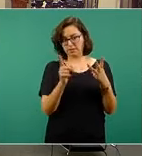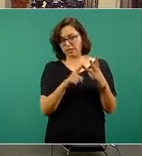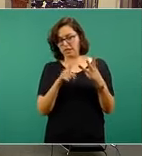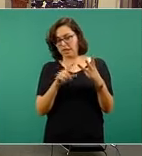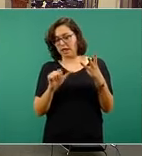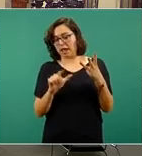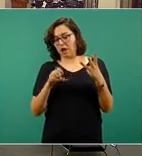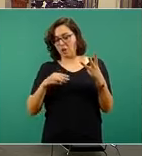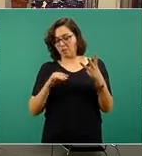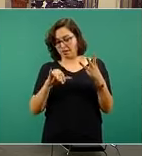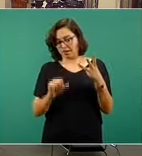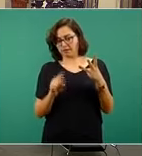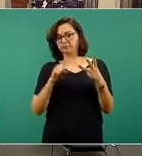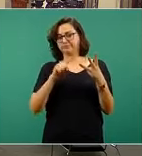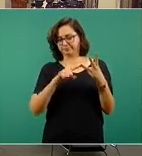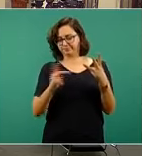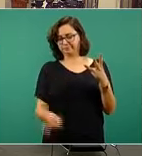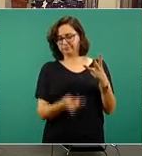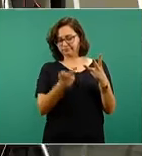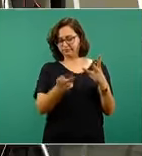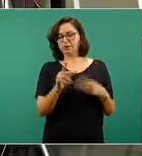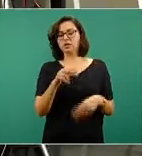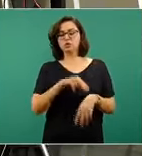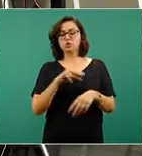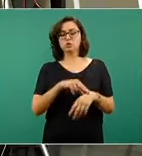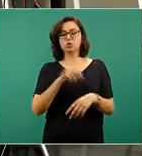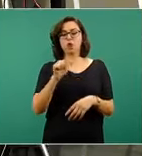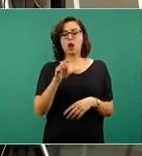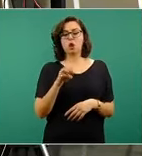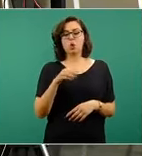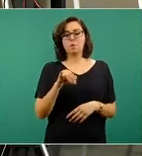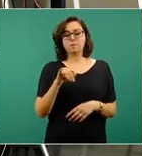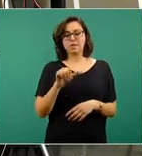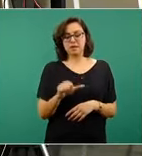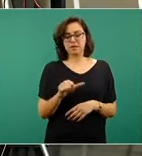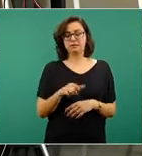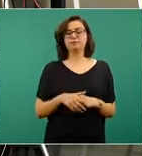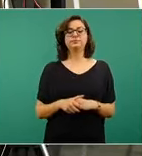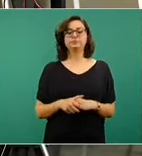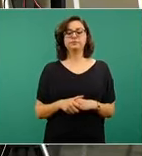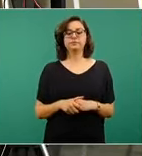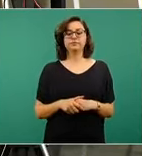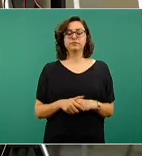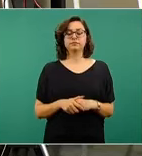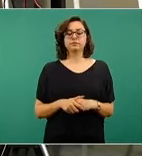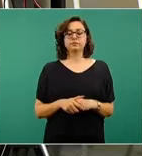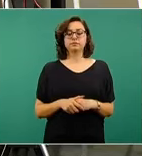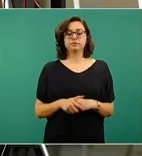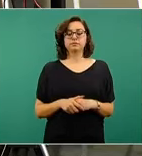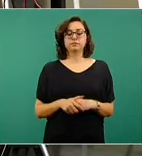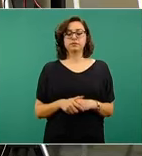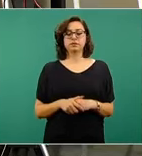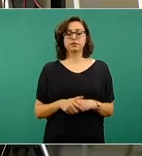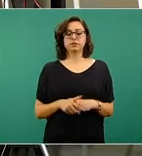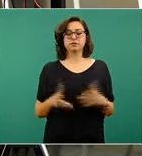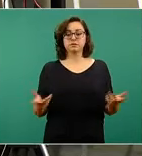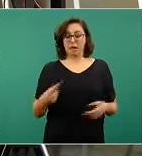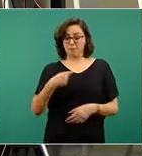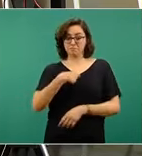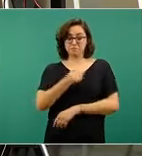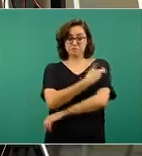Doctor Alomía, quisiera saber si ya se conoce el tiempo en el que nos van a, digo, a mí todavía no me